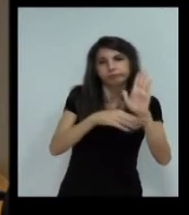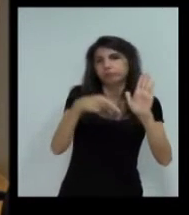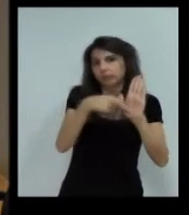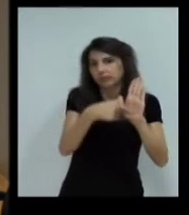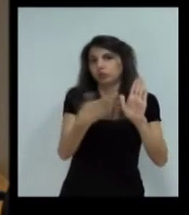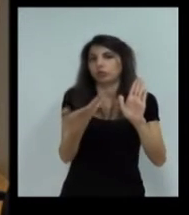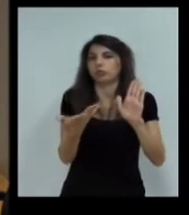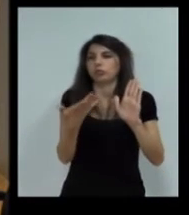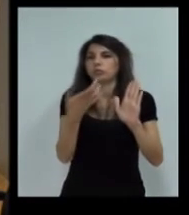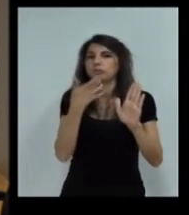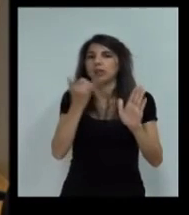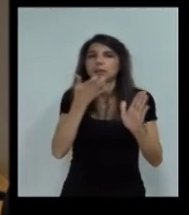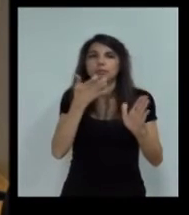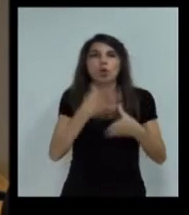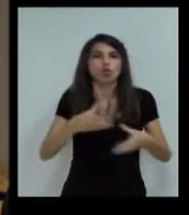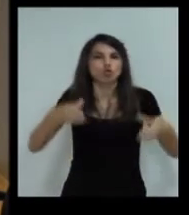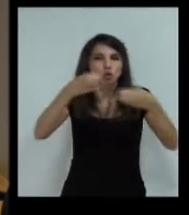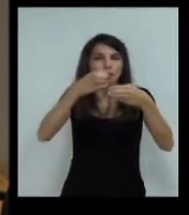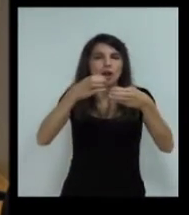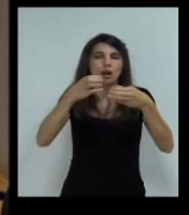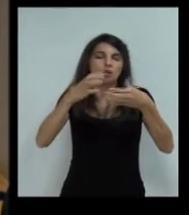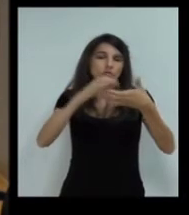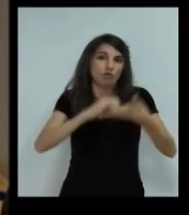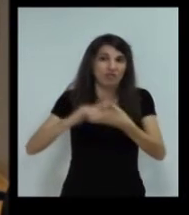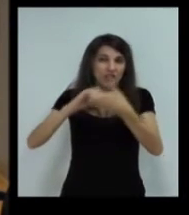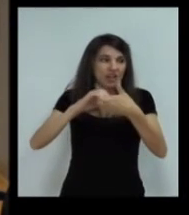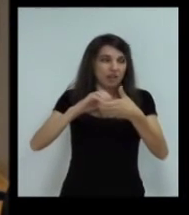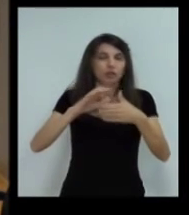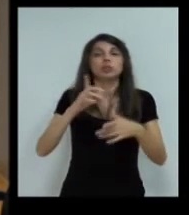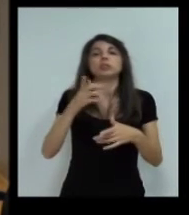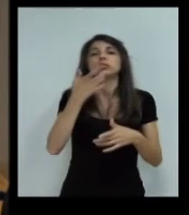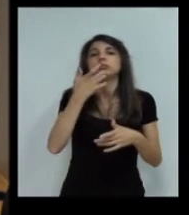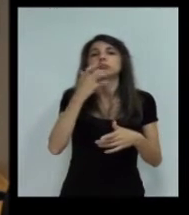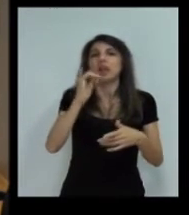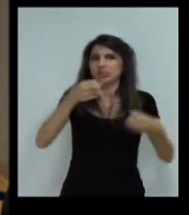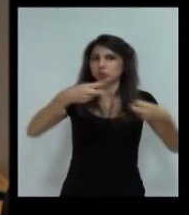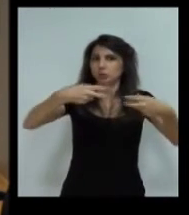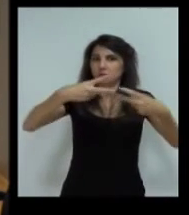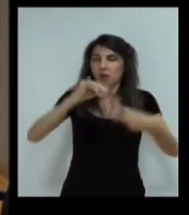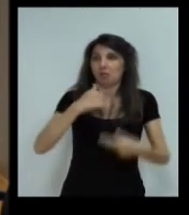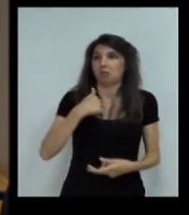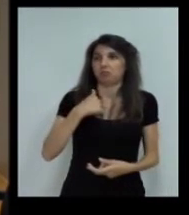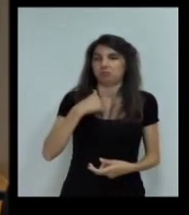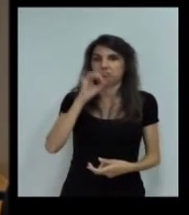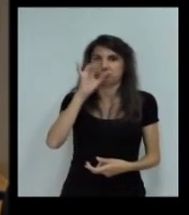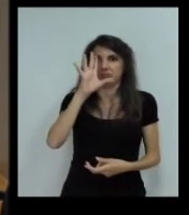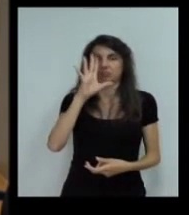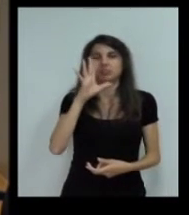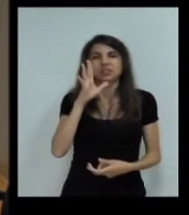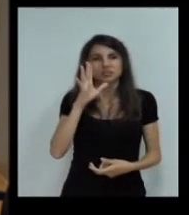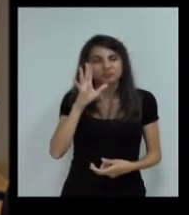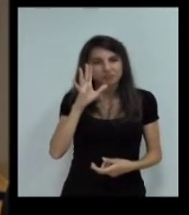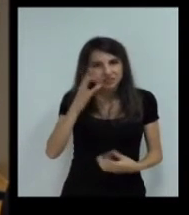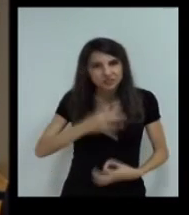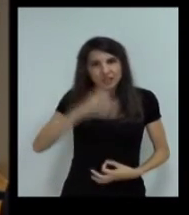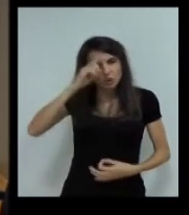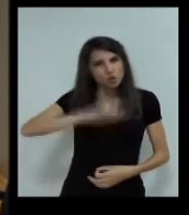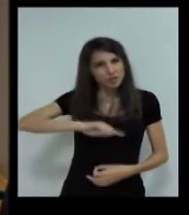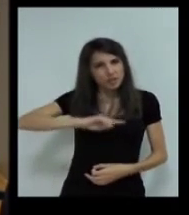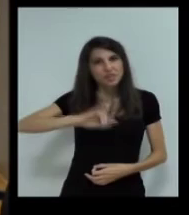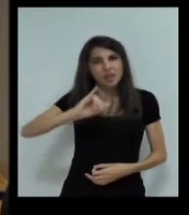¿no? Hasta la Copa Confederaciones, que estamos ahora mismo dándole, va subtitulada, que me llamó la... Es decir, que sí que hay una conciencia de verdad